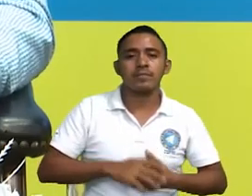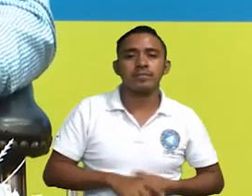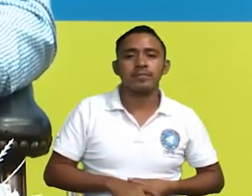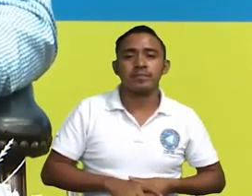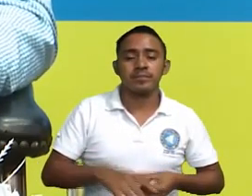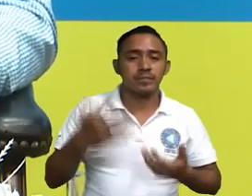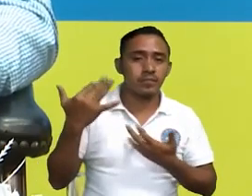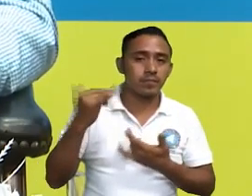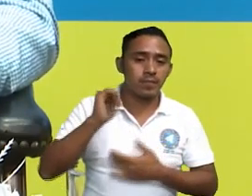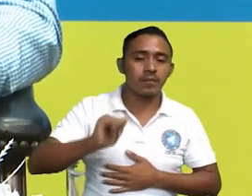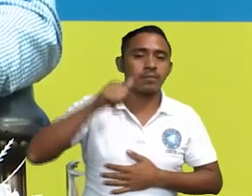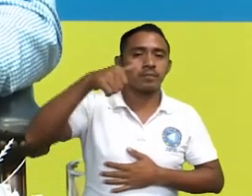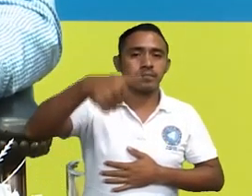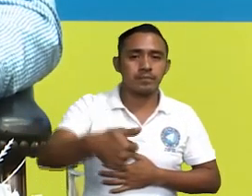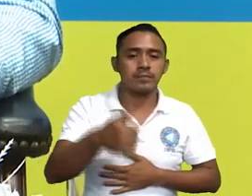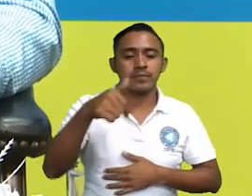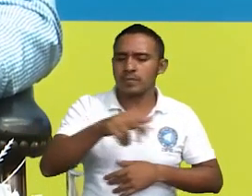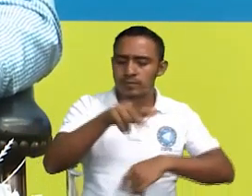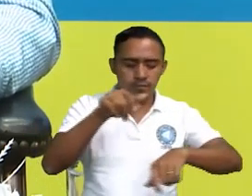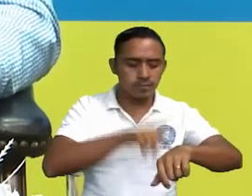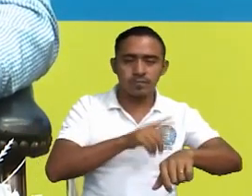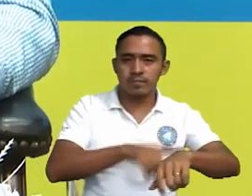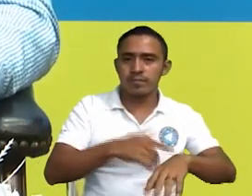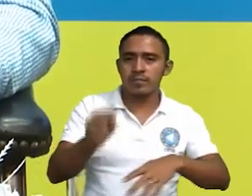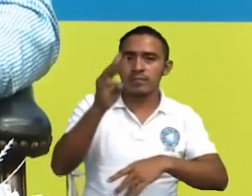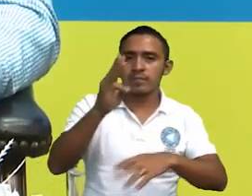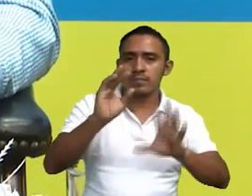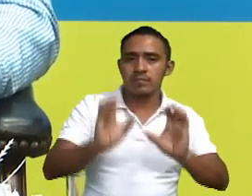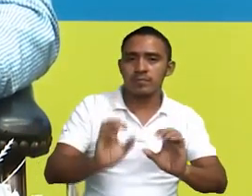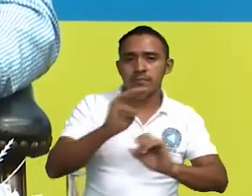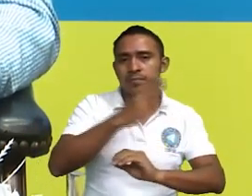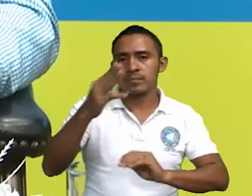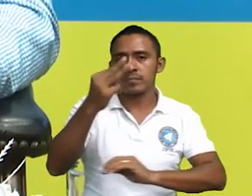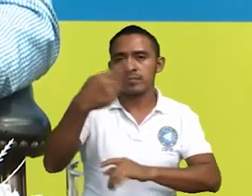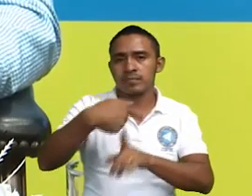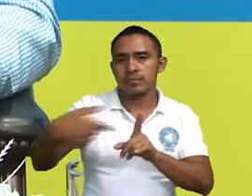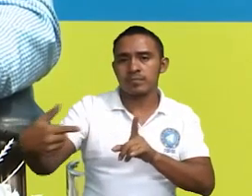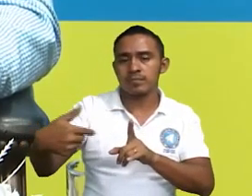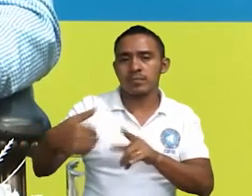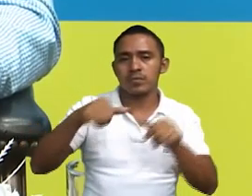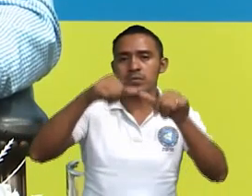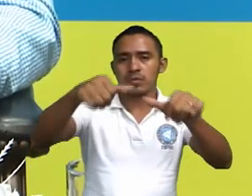Le esperamos el día de mañana a esta misma hora, 3 de la tarde a 3:30,